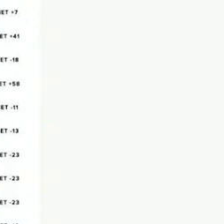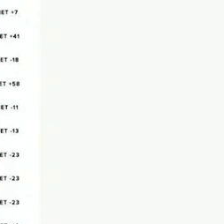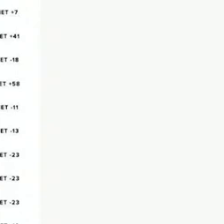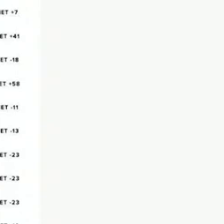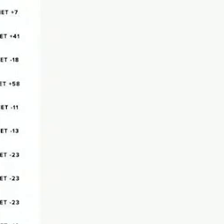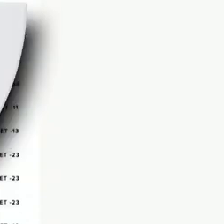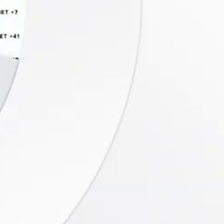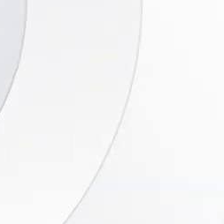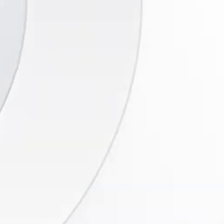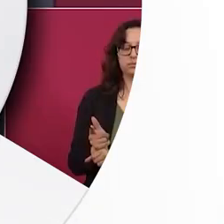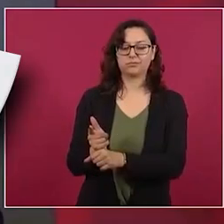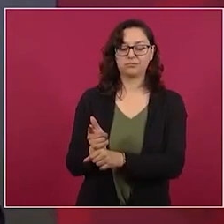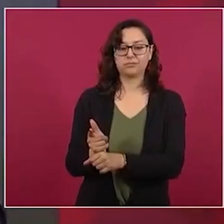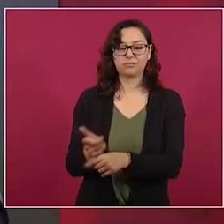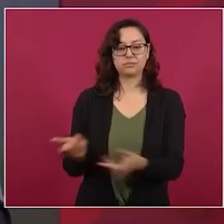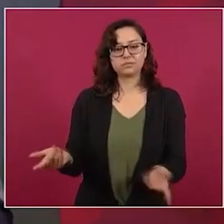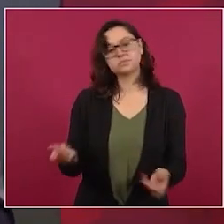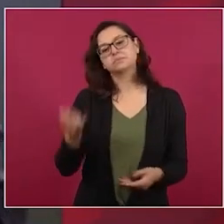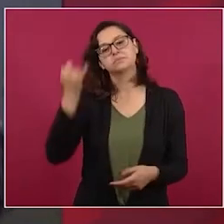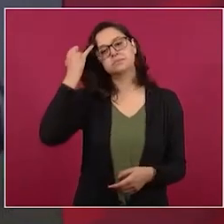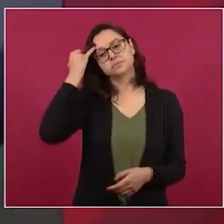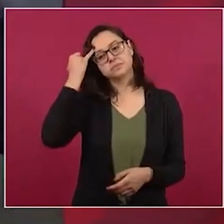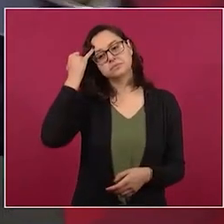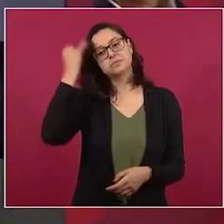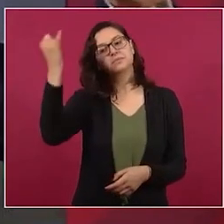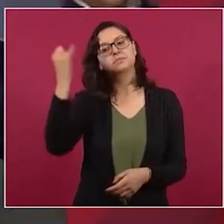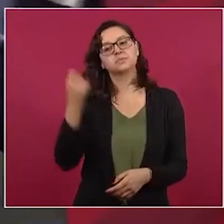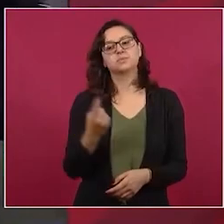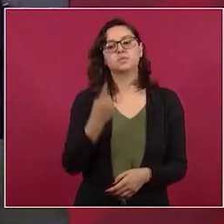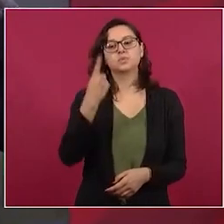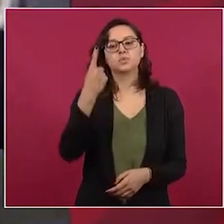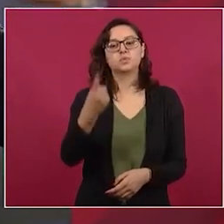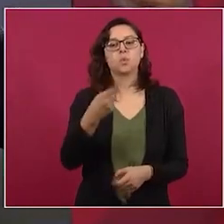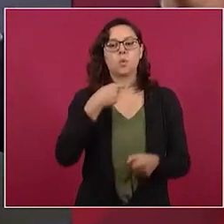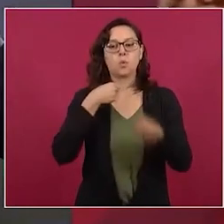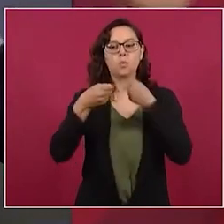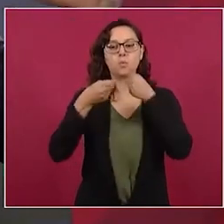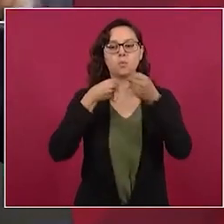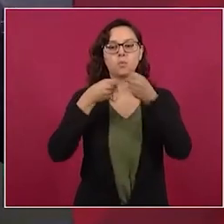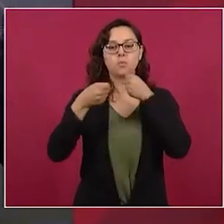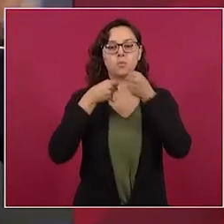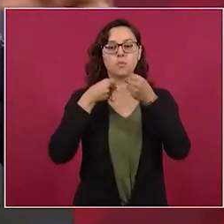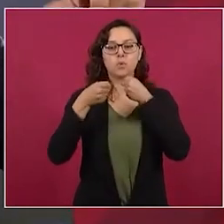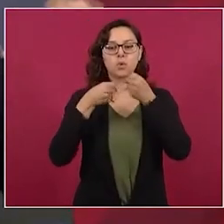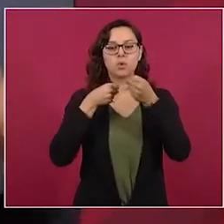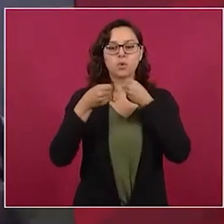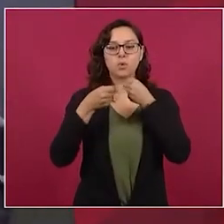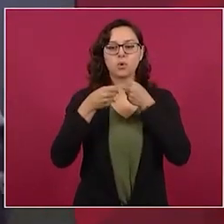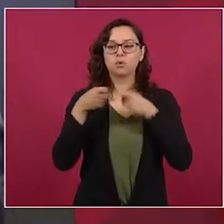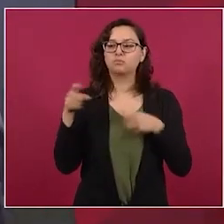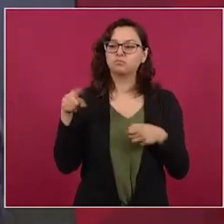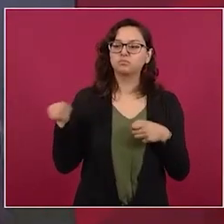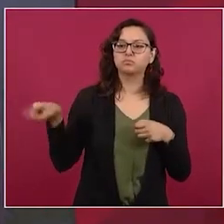es más de 70 de ciertos sectores de las clases medias.